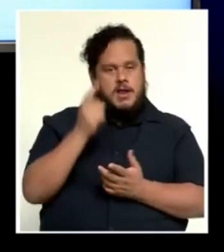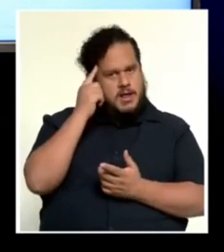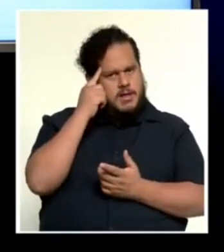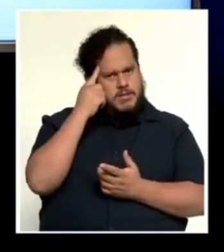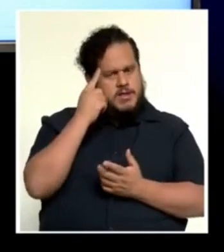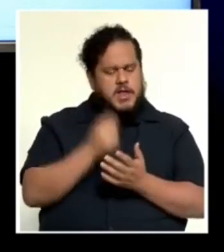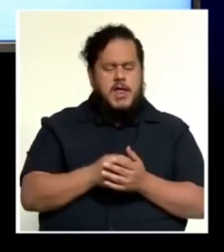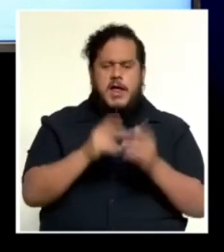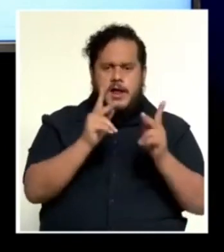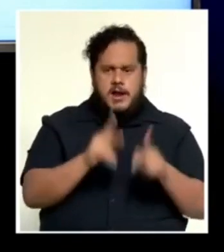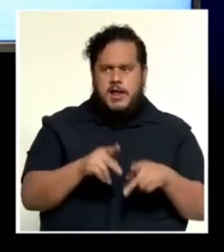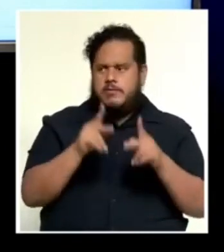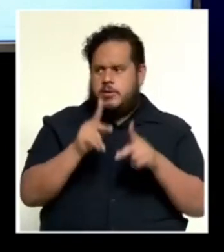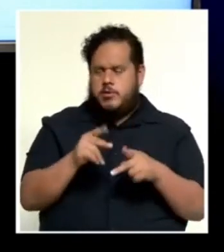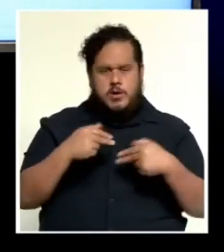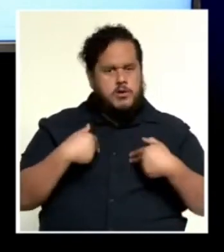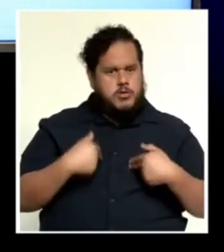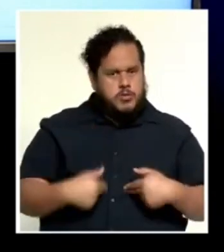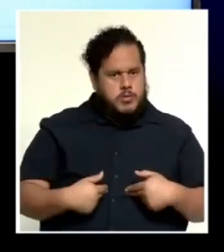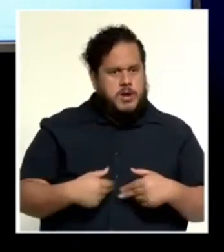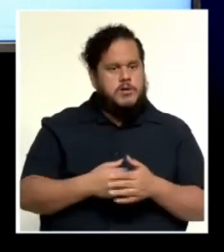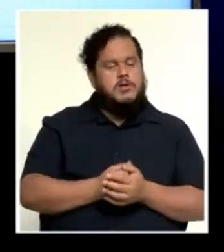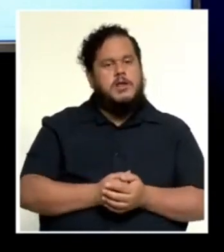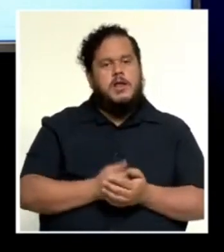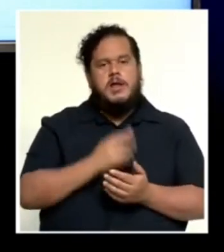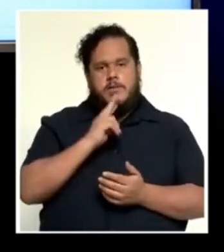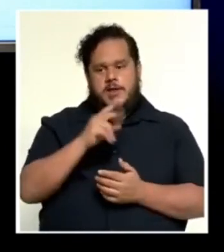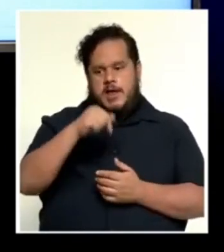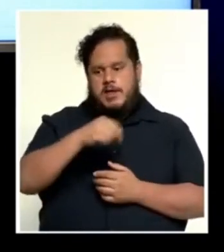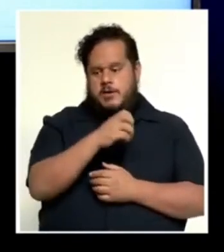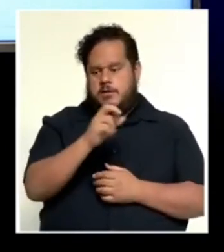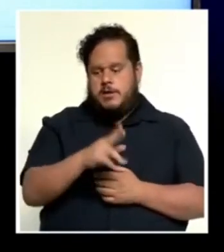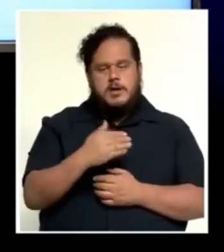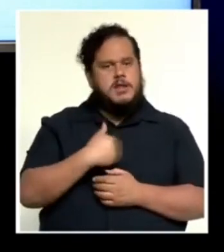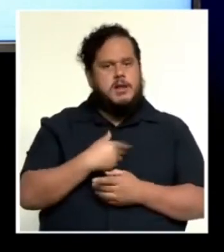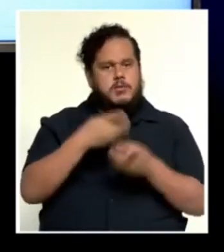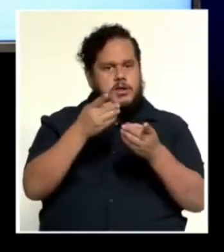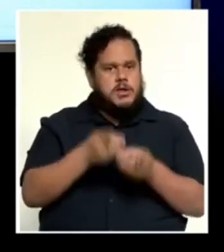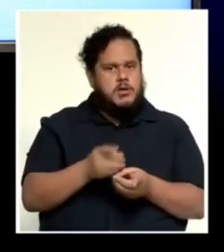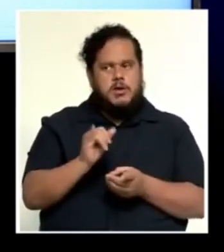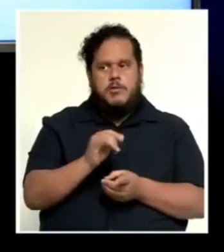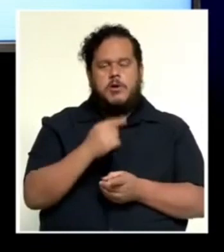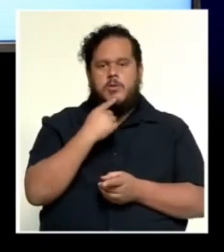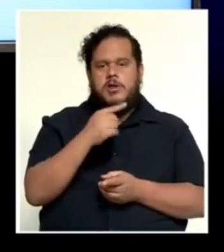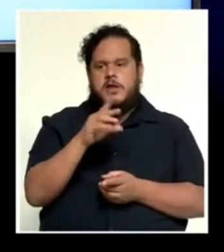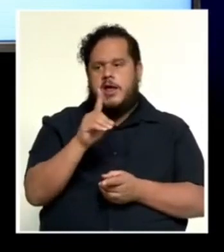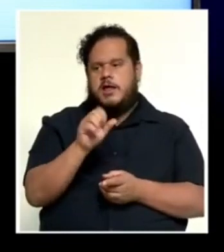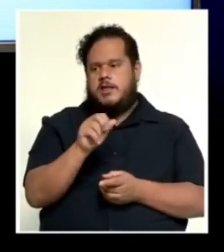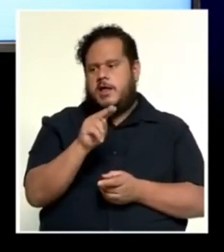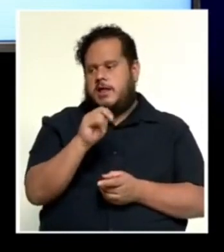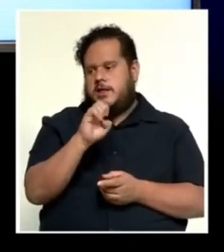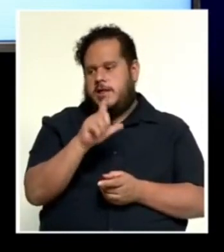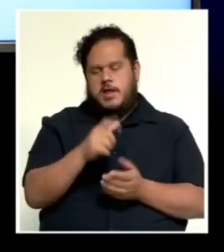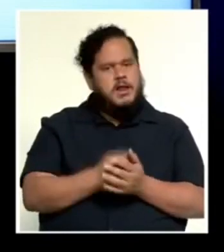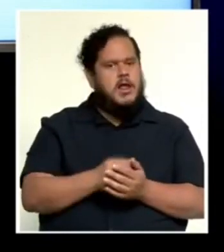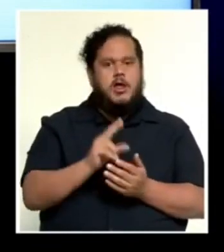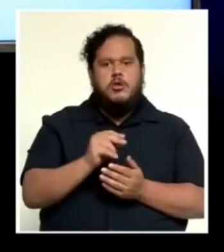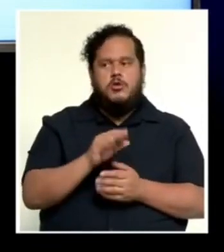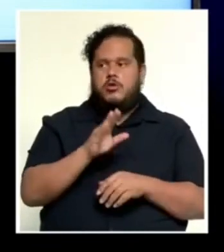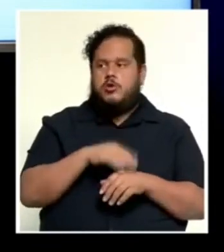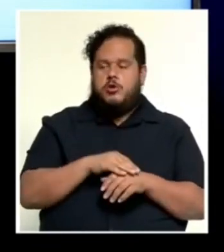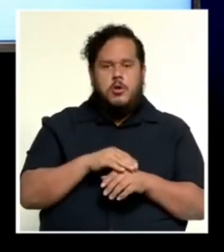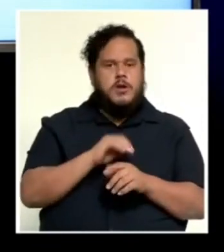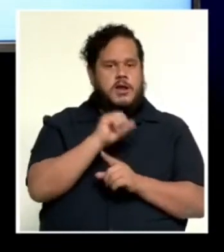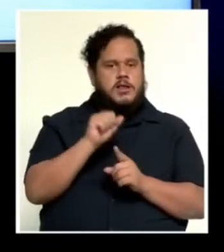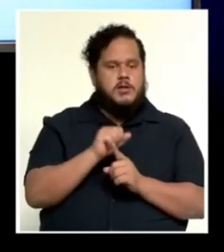consideración. Las personas, los seres humanos, ¿verdad? Aquí en Costa Rica tomamos decisiones, como bien lo señalaba Daniel, no necesariamente bajo el mito